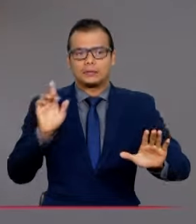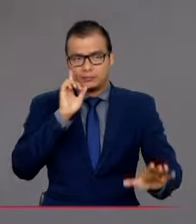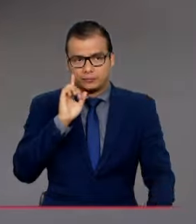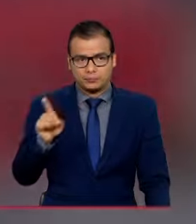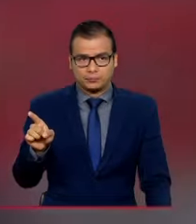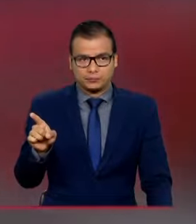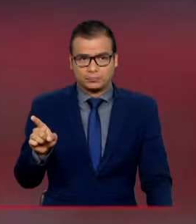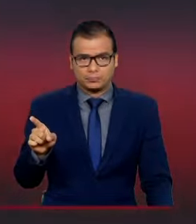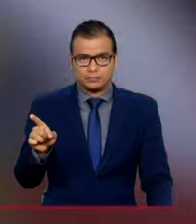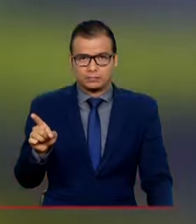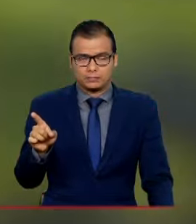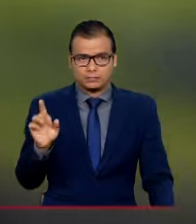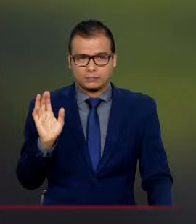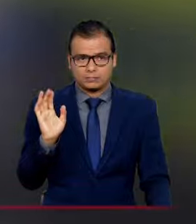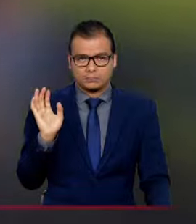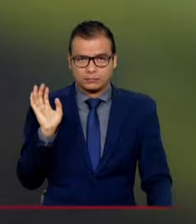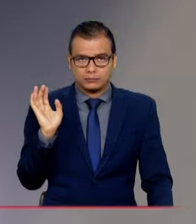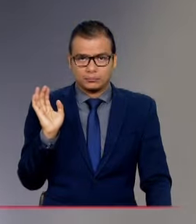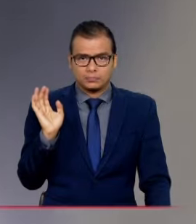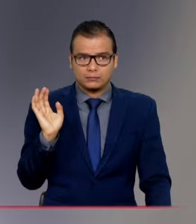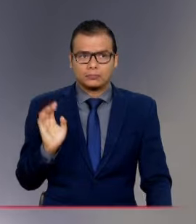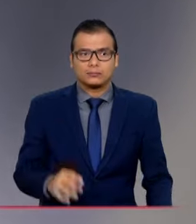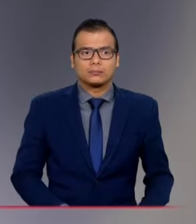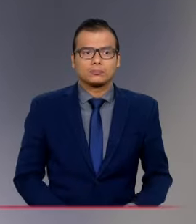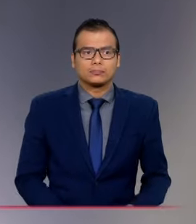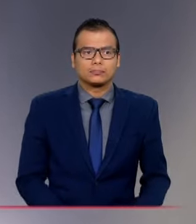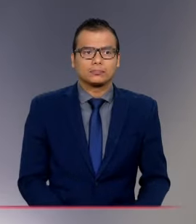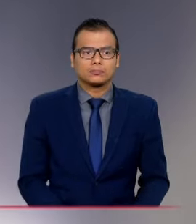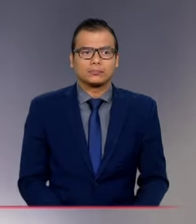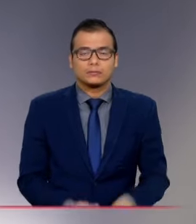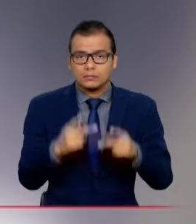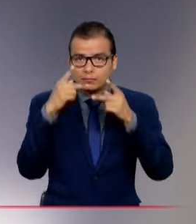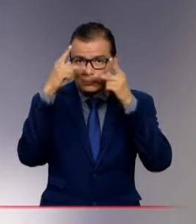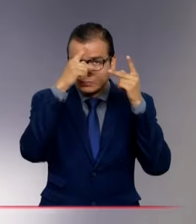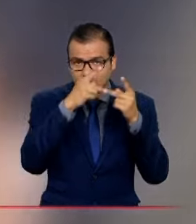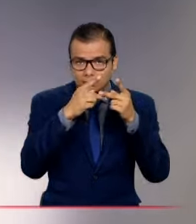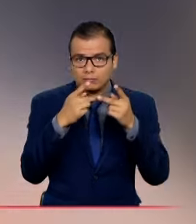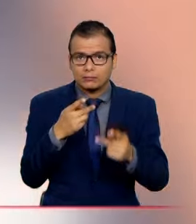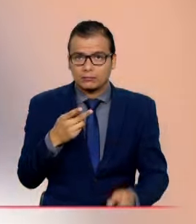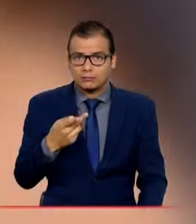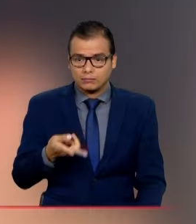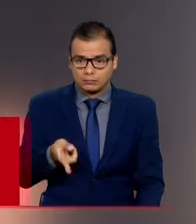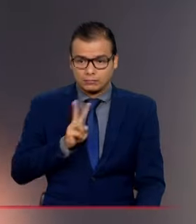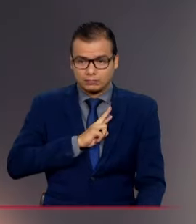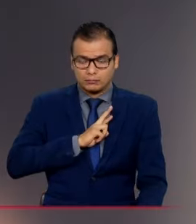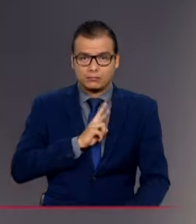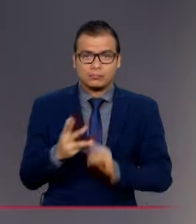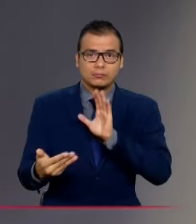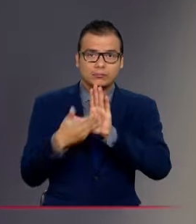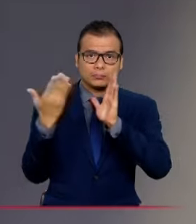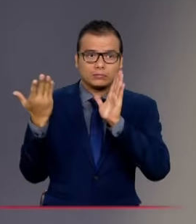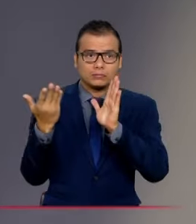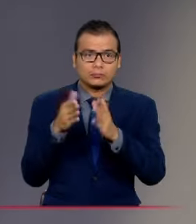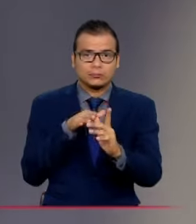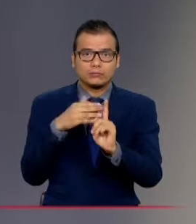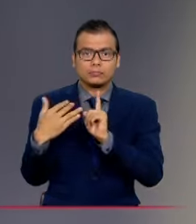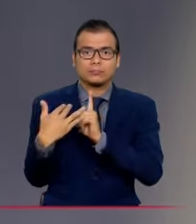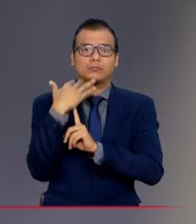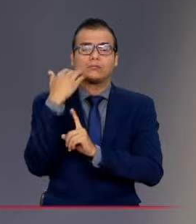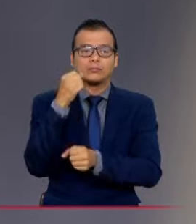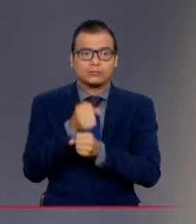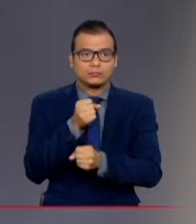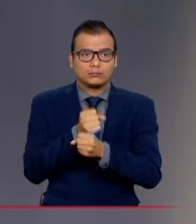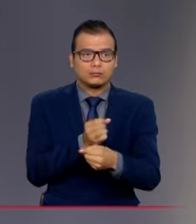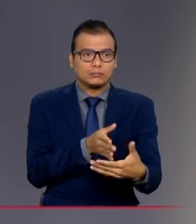vea. Y no sino puro campero lo que hacen, vea. A las veedurías violentas que nos agreden, que además torpecean los procedimientos, los vamos a denunciar